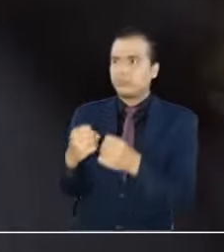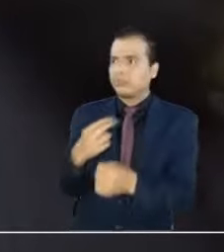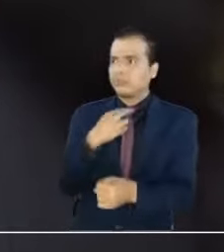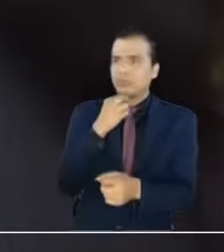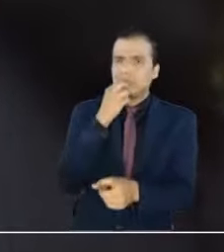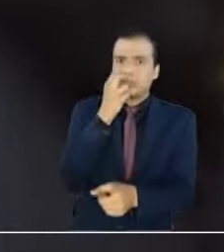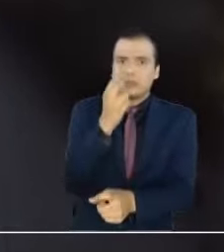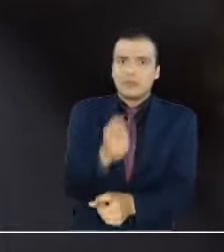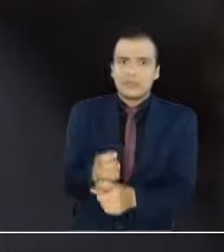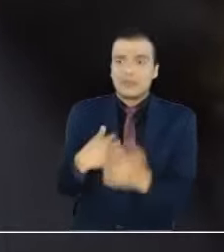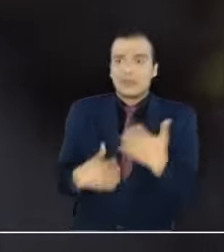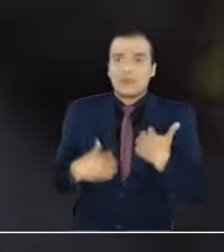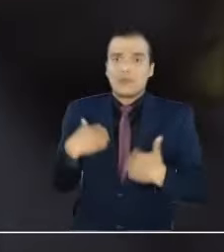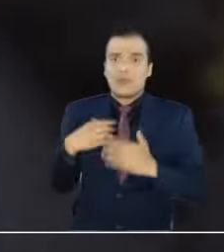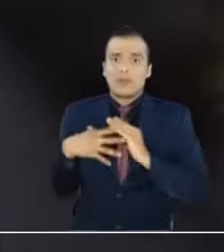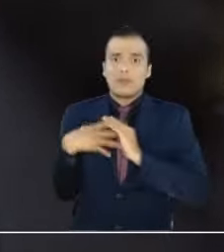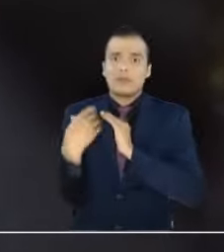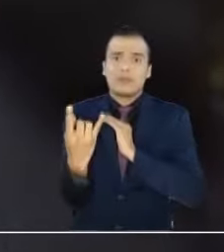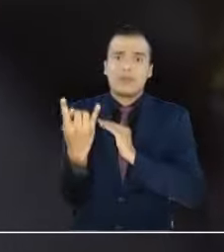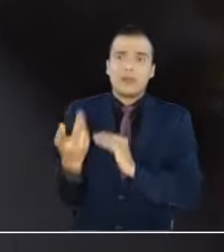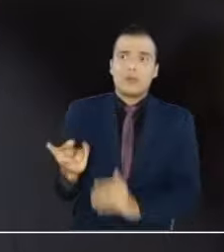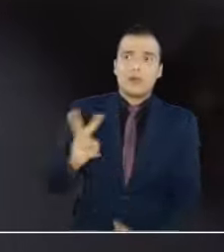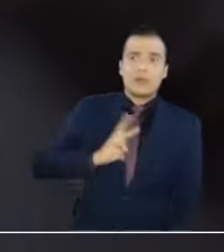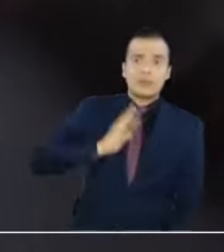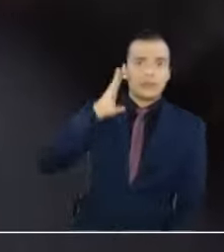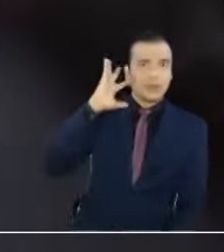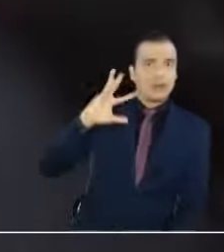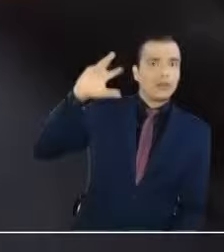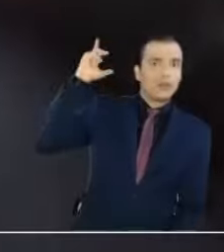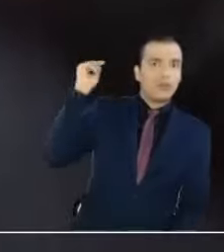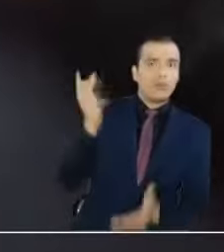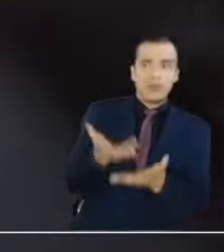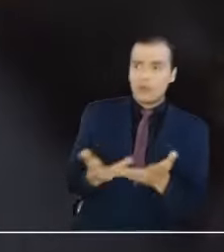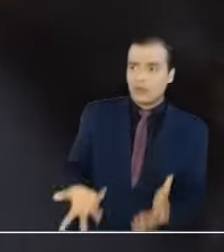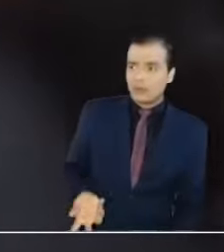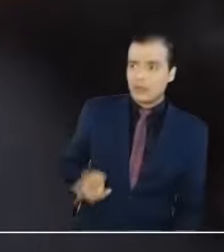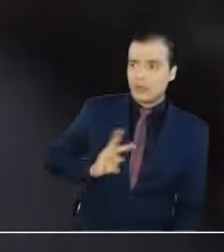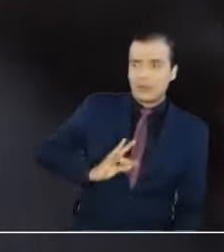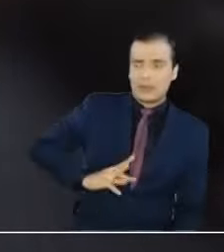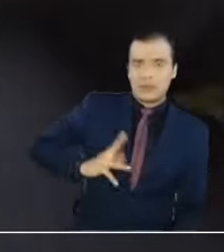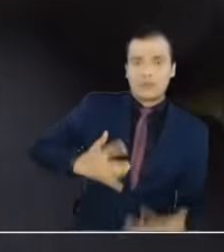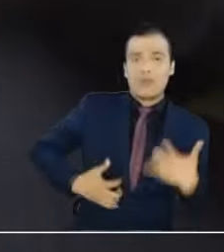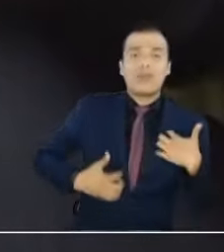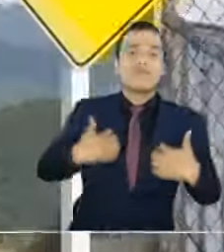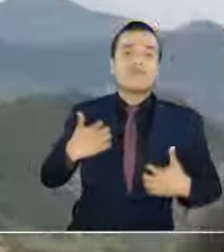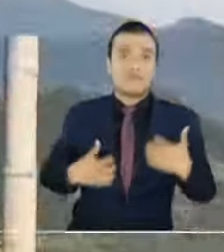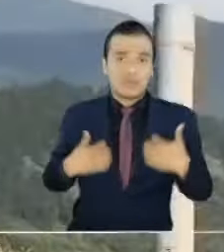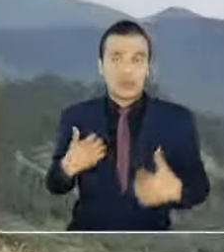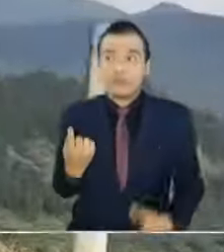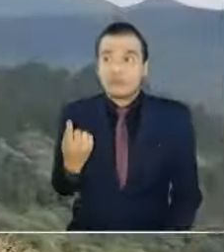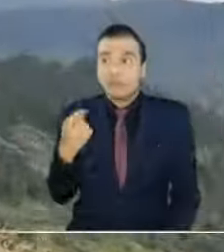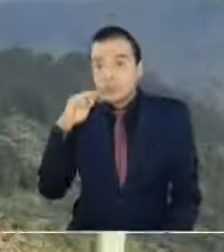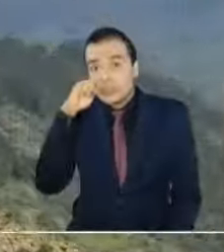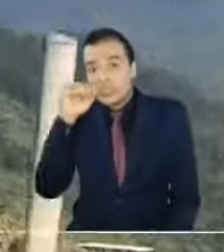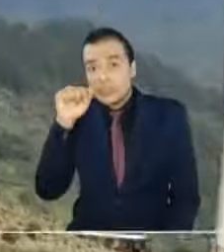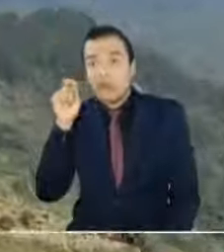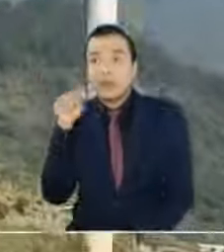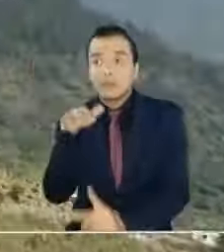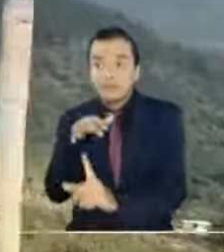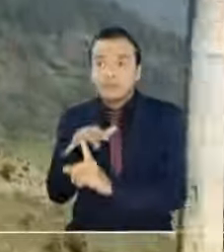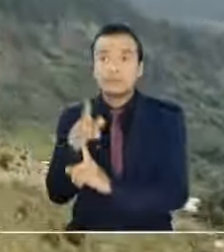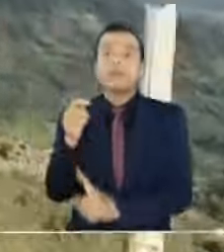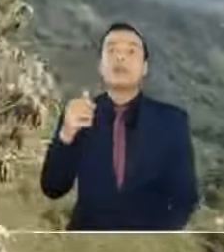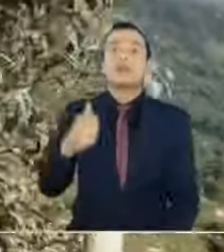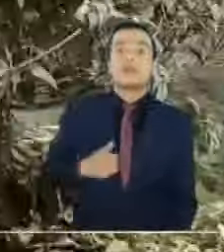le roban el celular le roban lo que lleven lo que encuentren Y hasta intentando violar a una niña esto ya se sale de Casillas la alarma está prendida en este